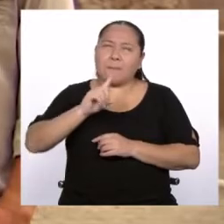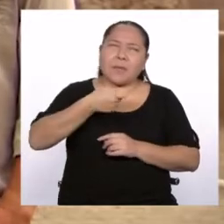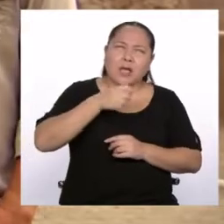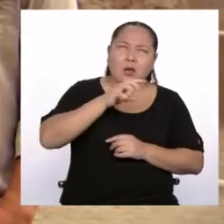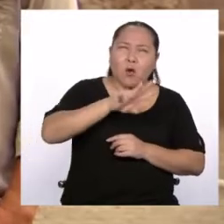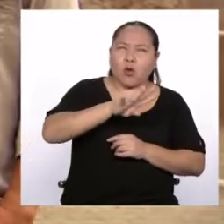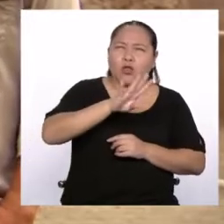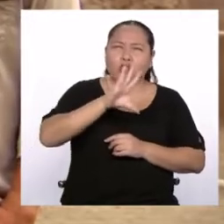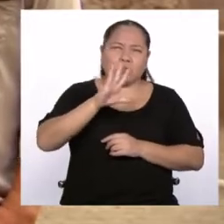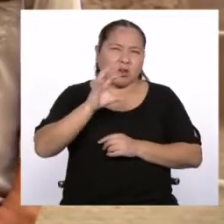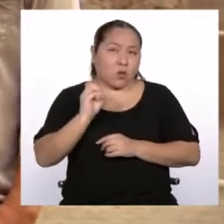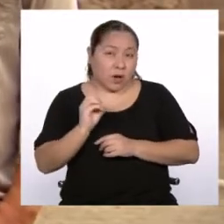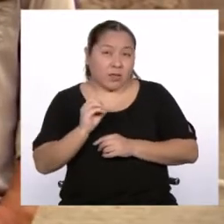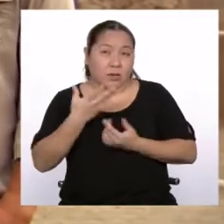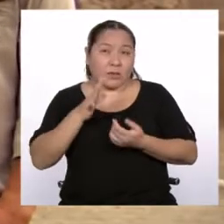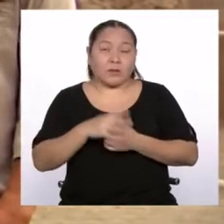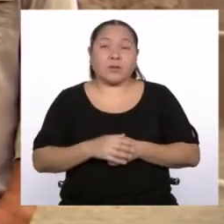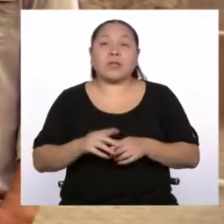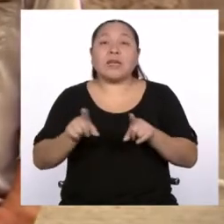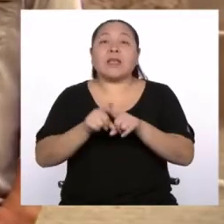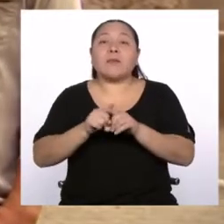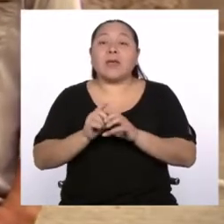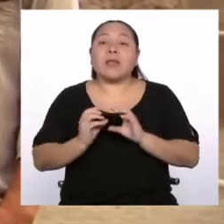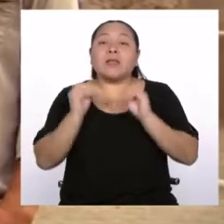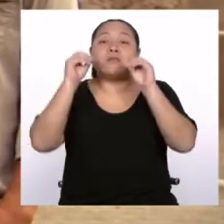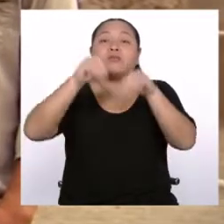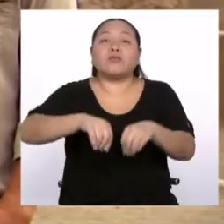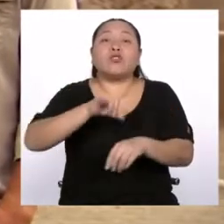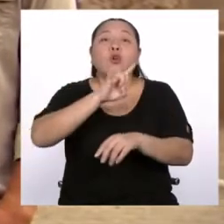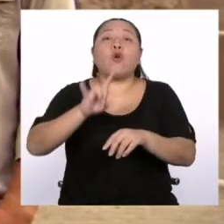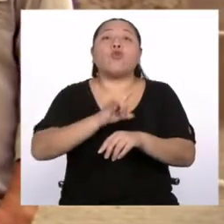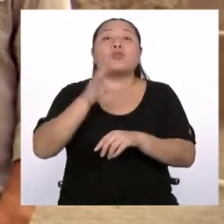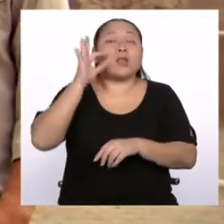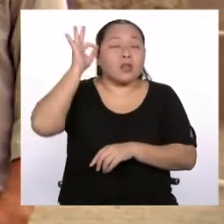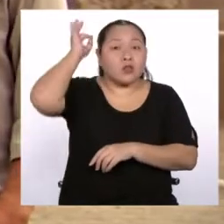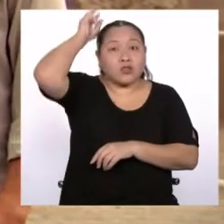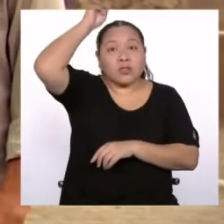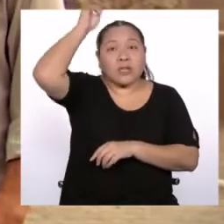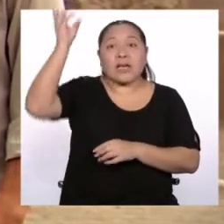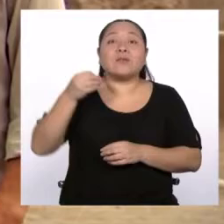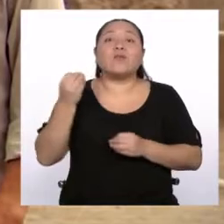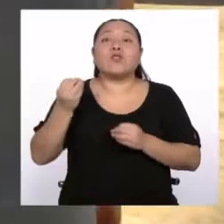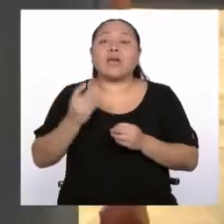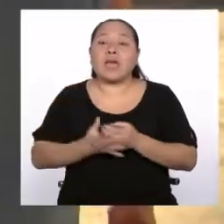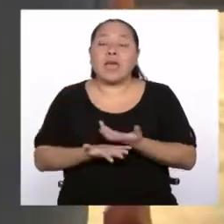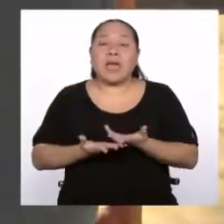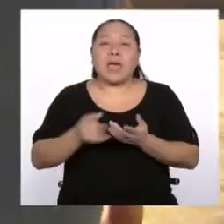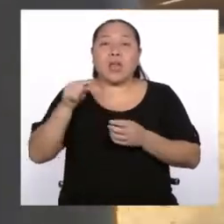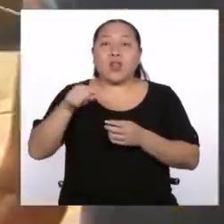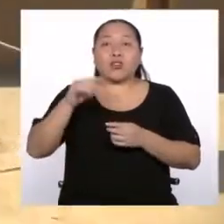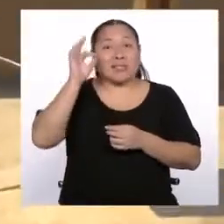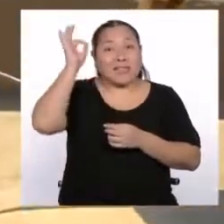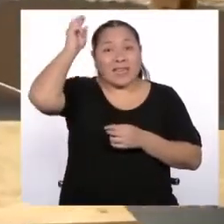¿no? Y por último también tiene ocupación inca, porque son los incas los que conquistan a los Ichma.